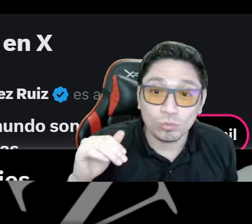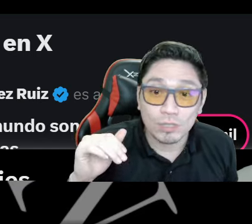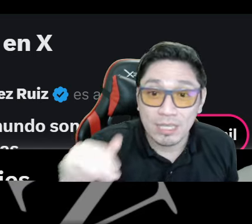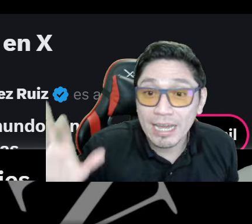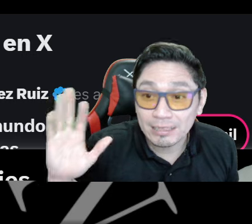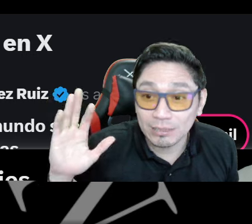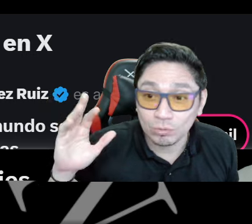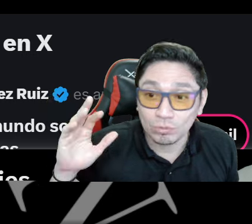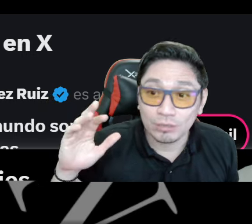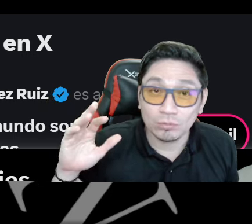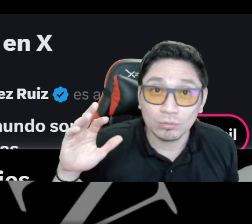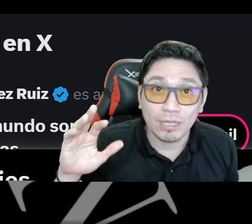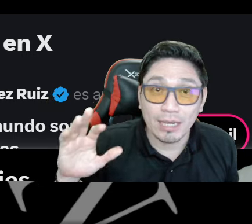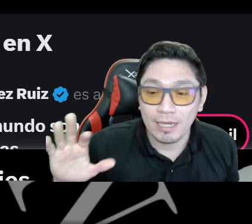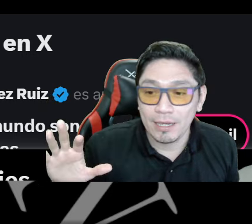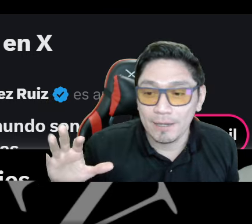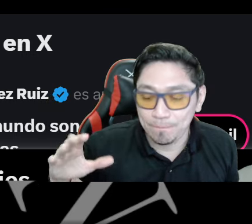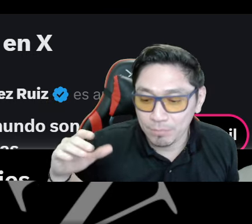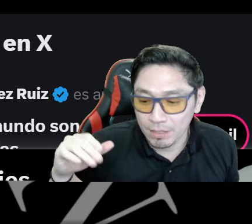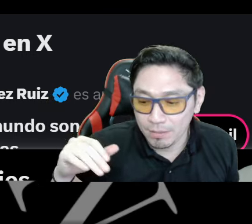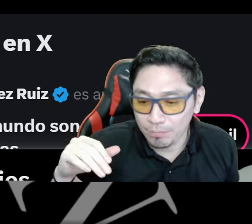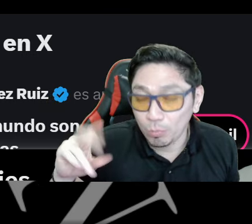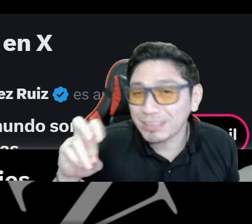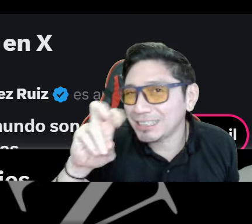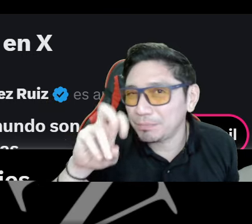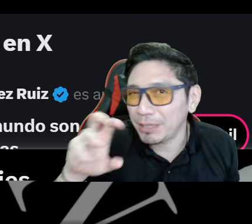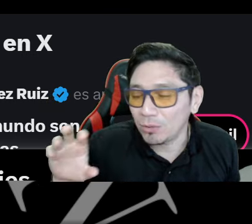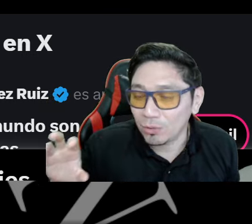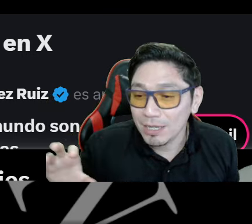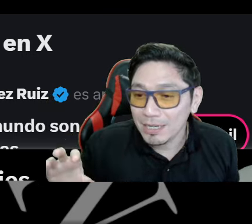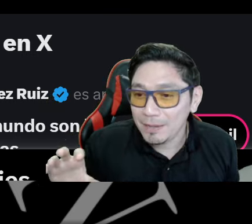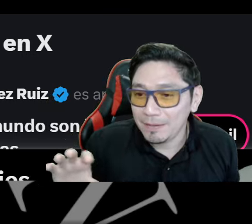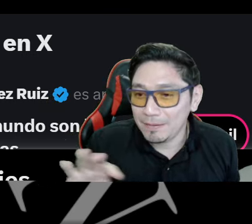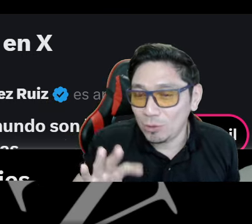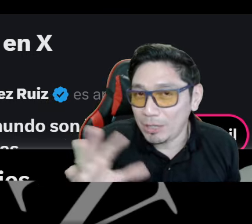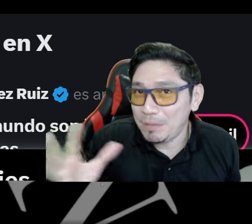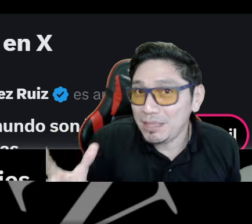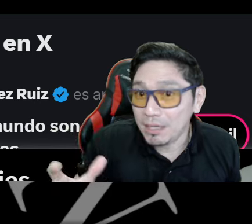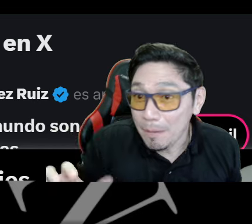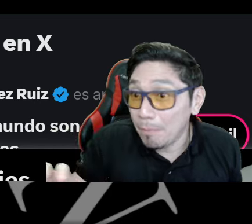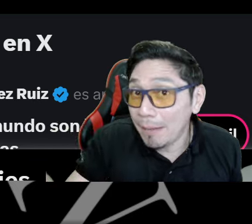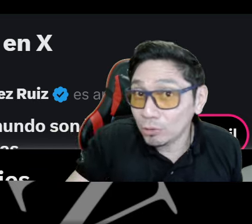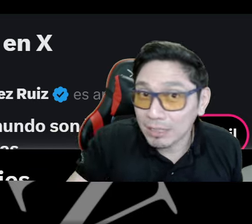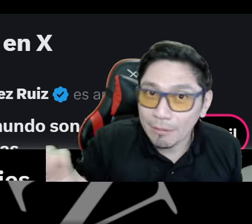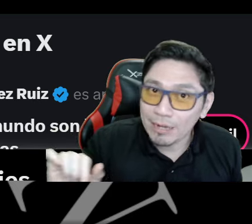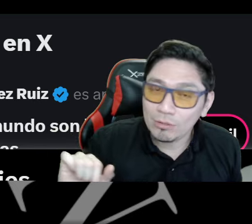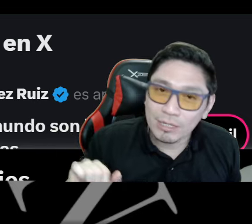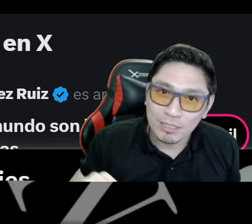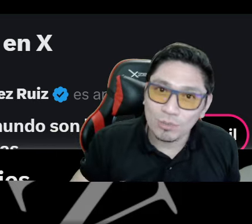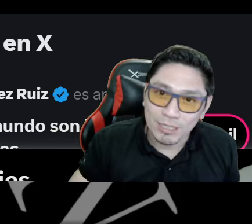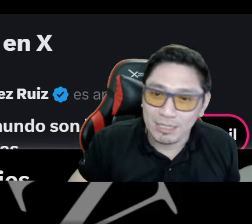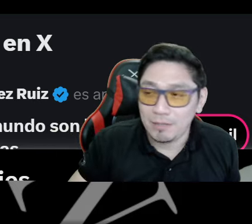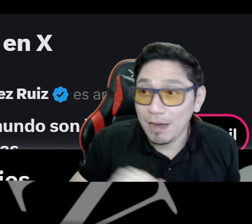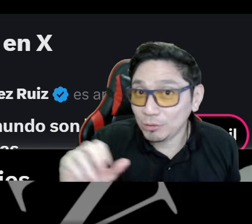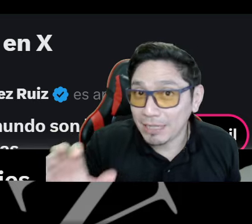sus ideas y sus y sus propuestas pero nos repiten vamos a acabar con